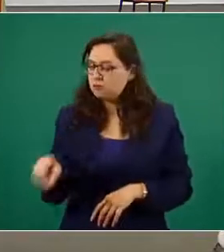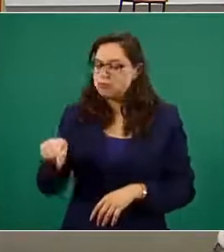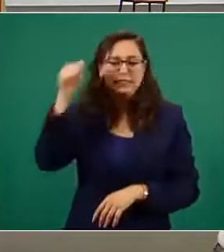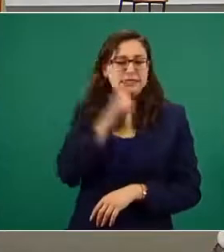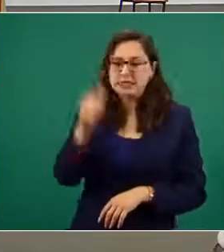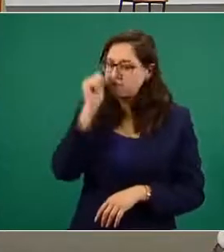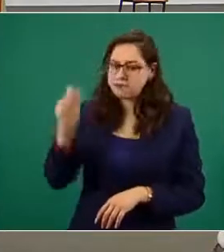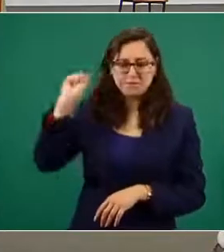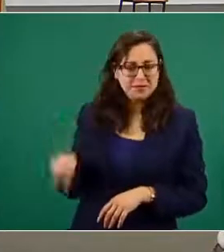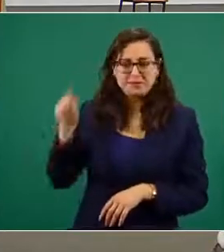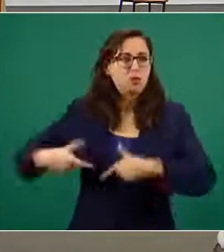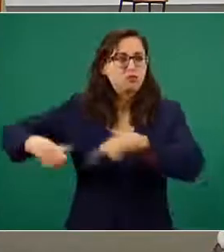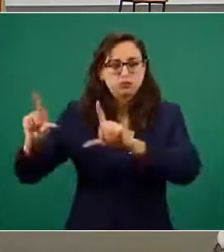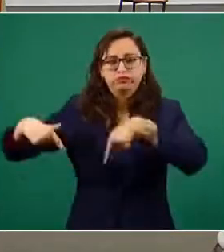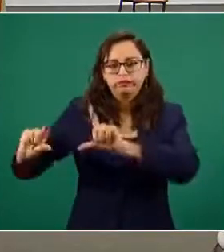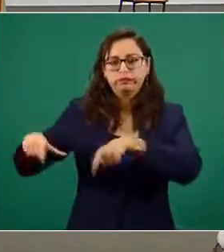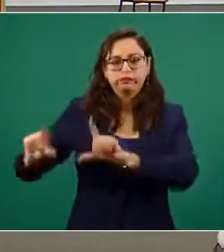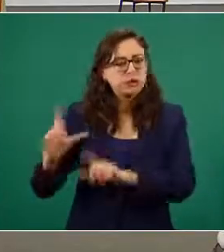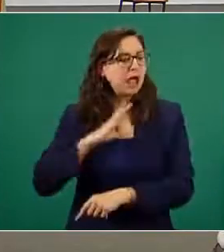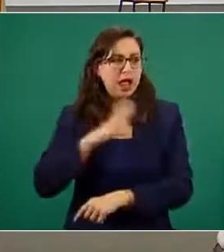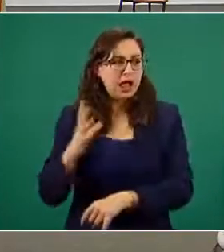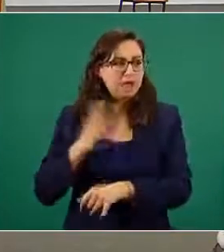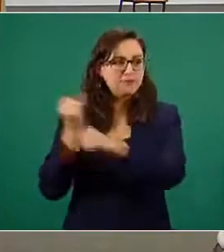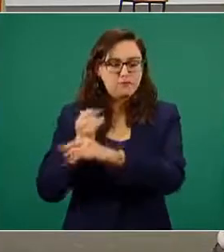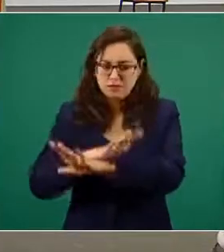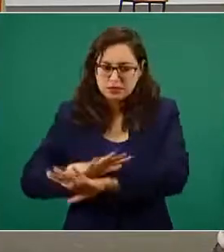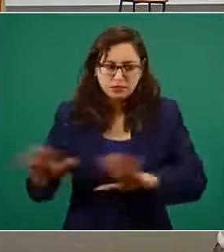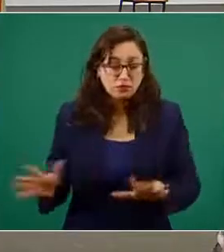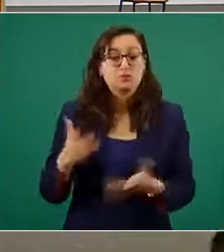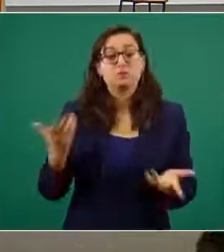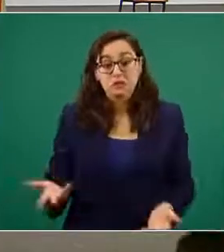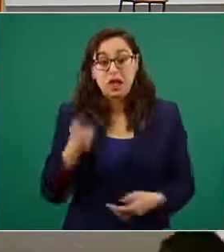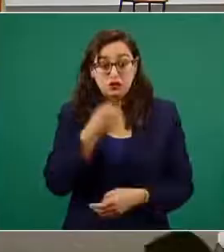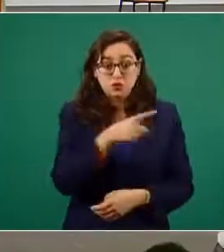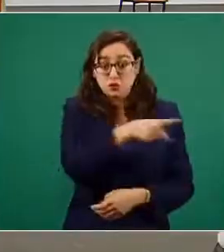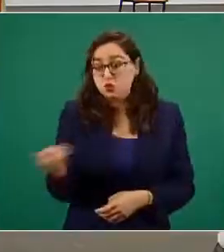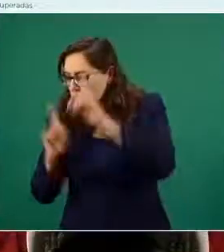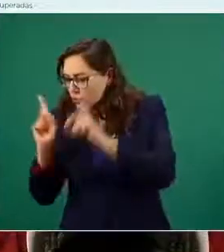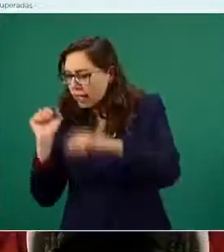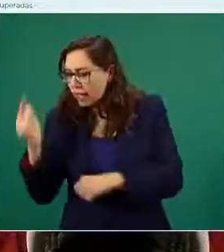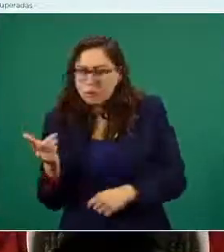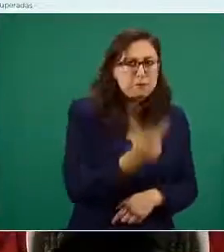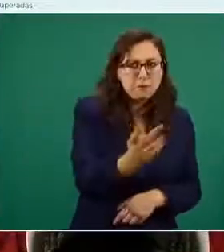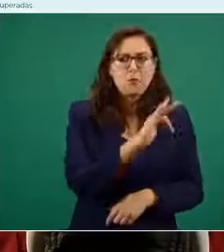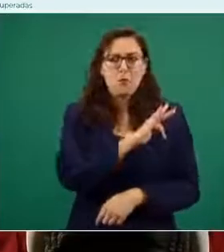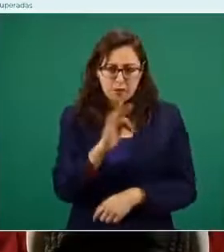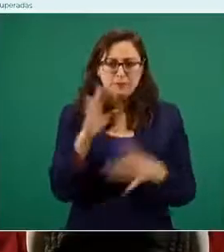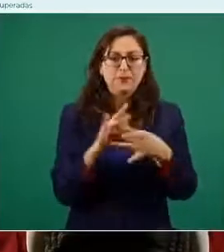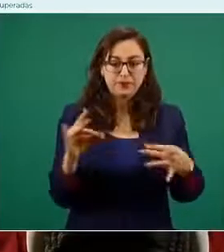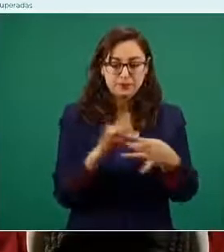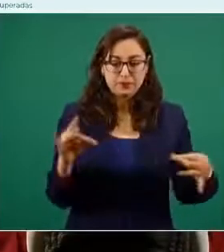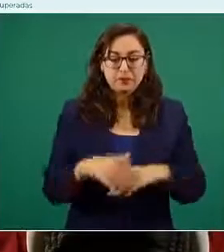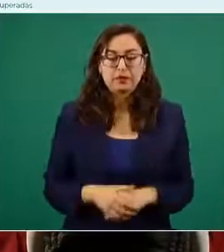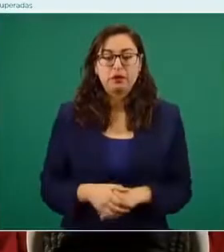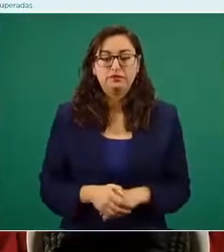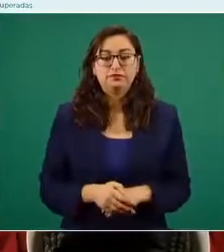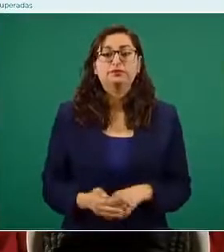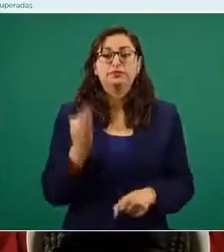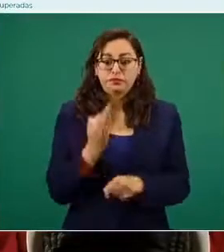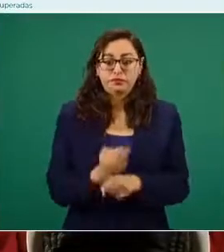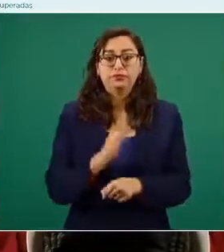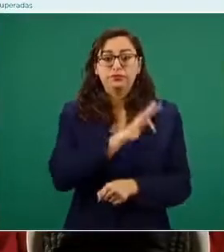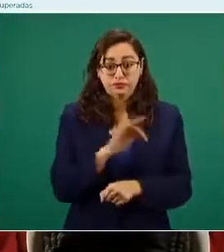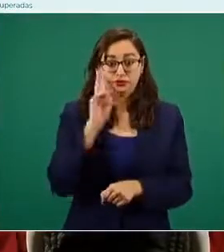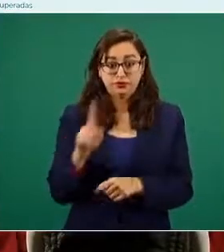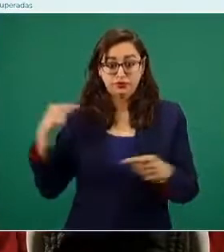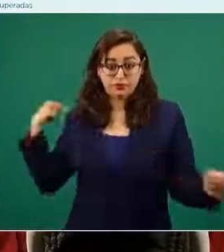o que las y los comunicadores quisieran que se exponga a mayor detalle, siempre con mucho gusto lo podemos explicar nuevamente. Aquí tenemos la curva epidémica de los casos